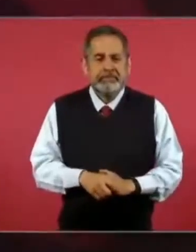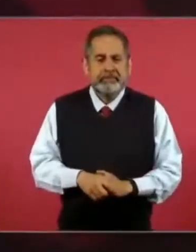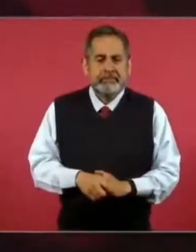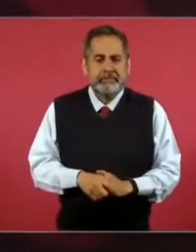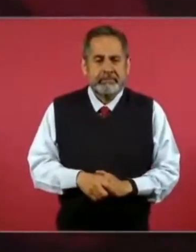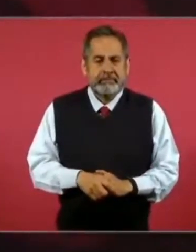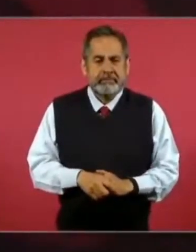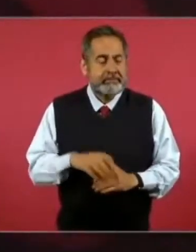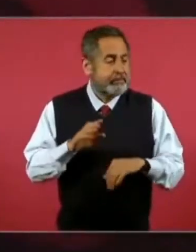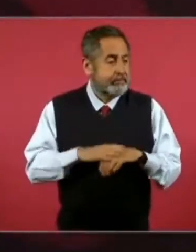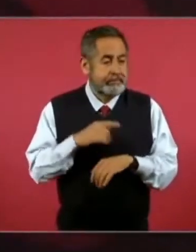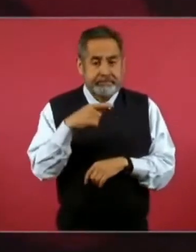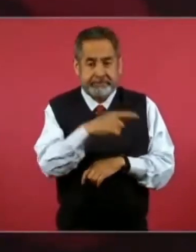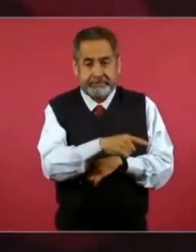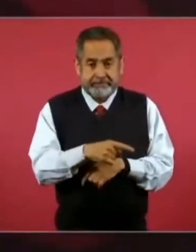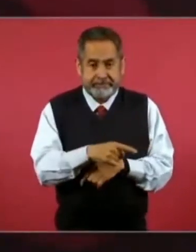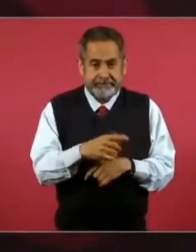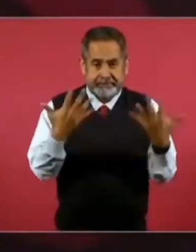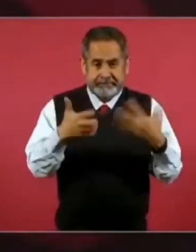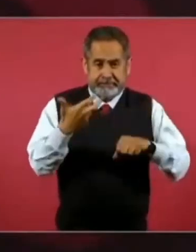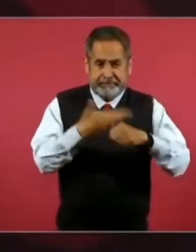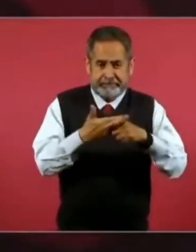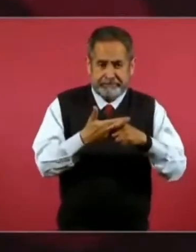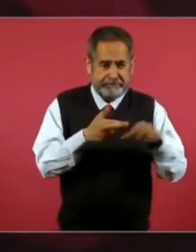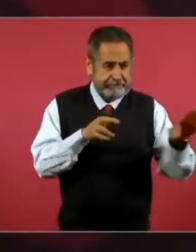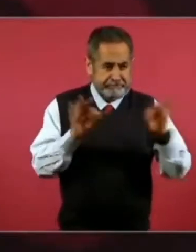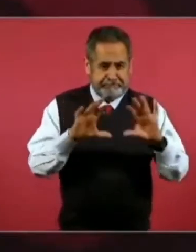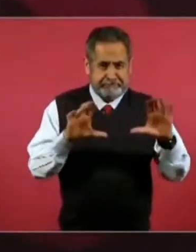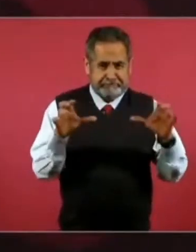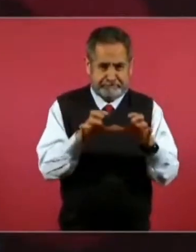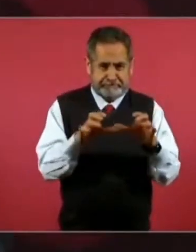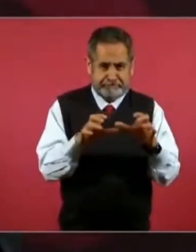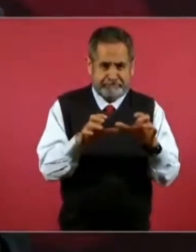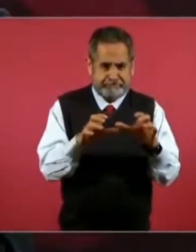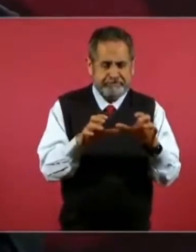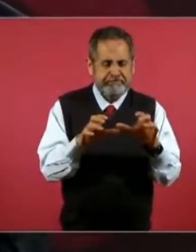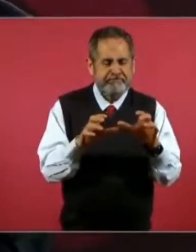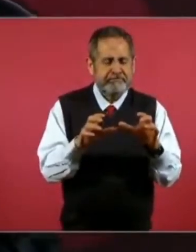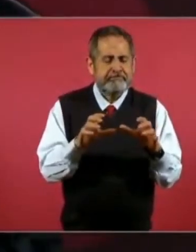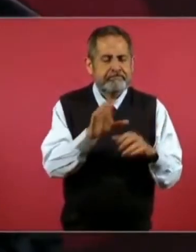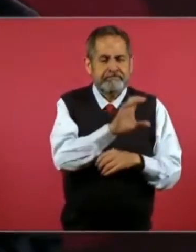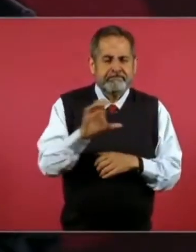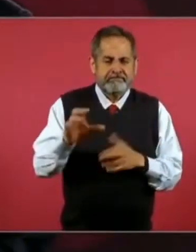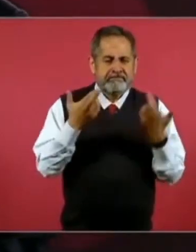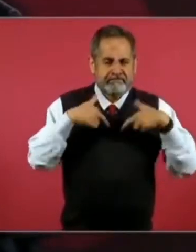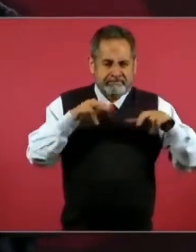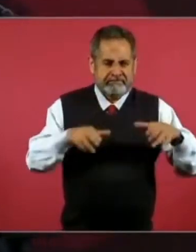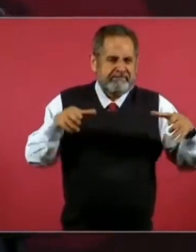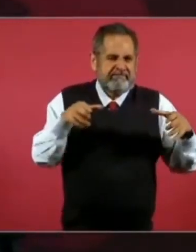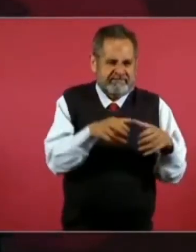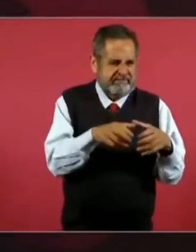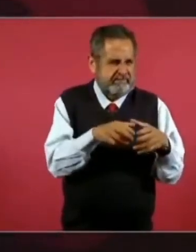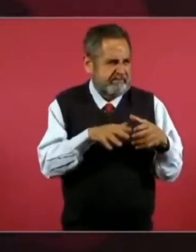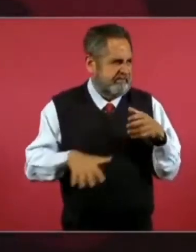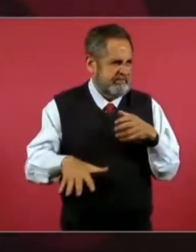Porque el Consejo Coordinador Empresarial no son nada más los que